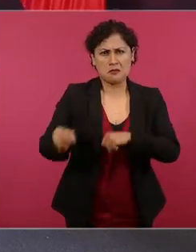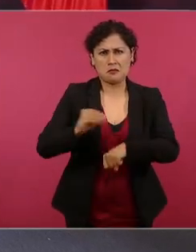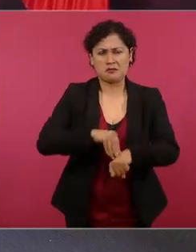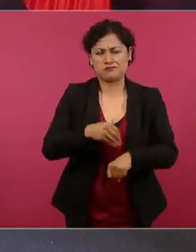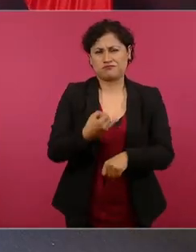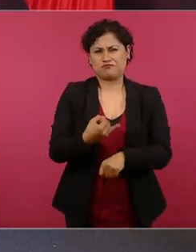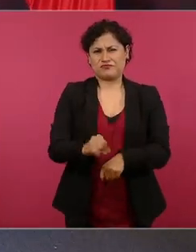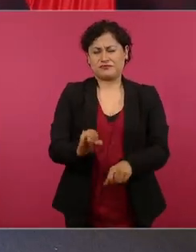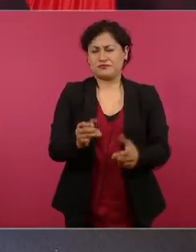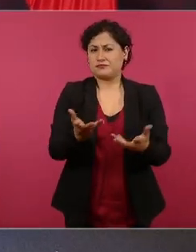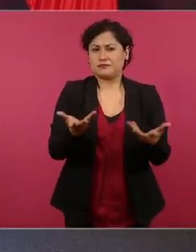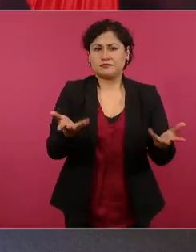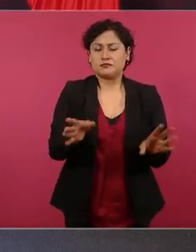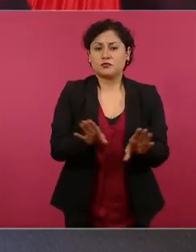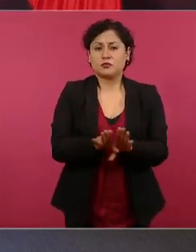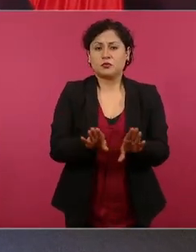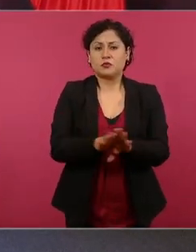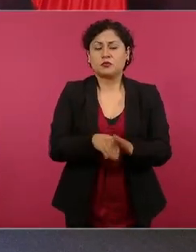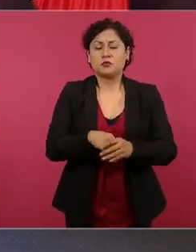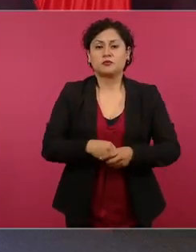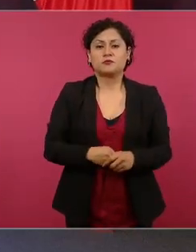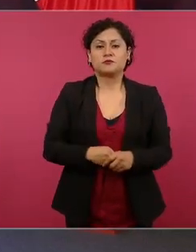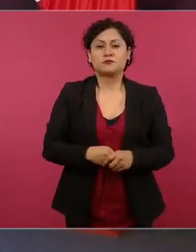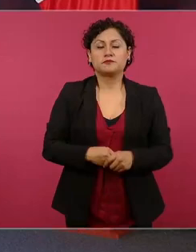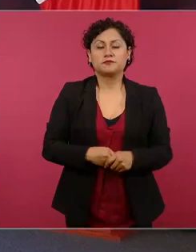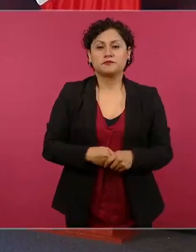Tomamos la decisión de